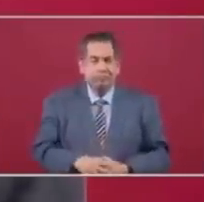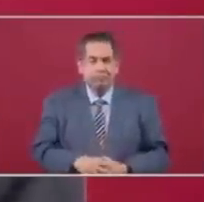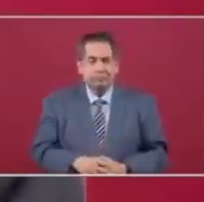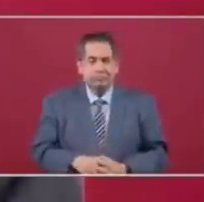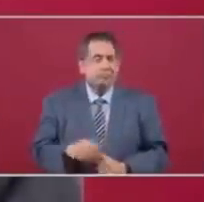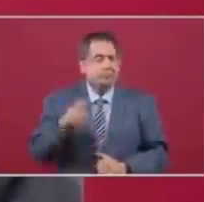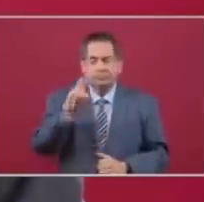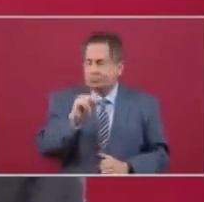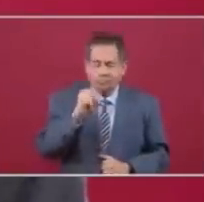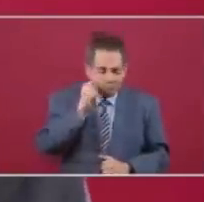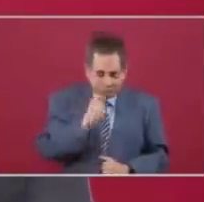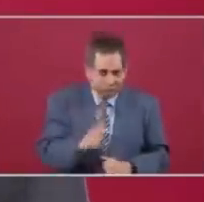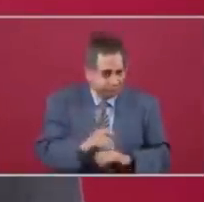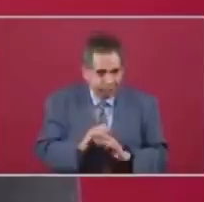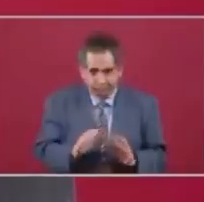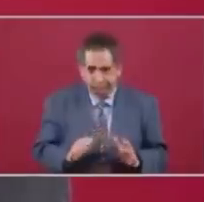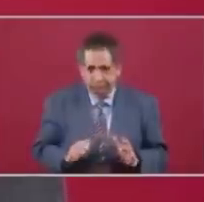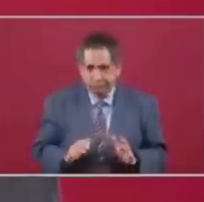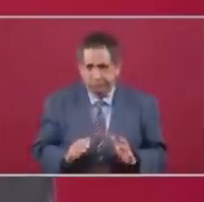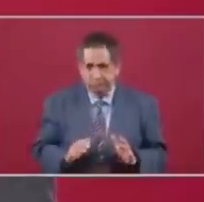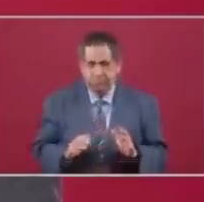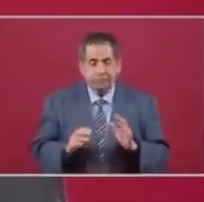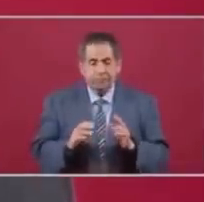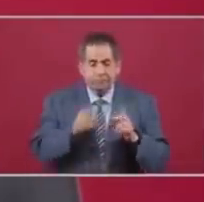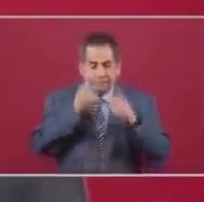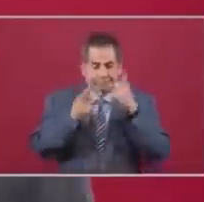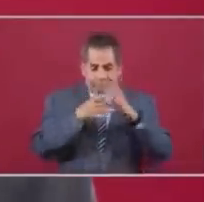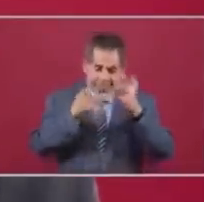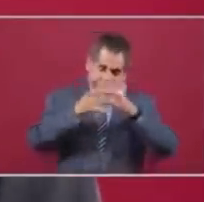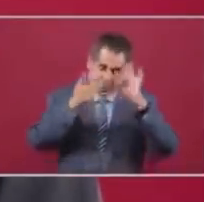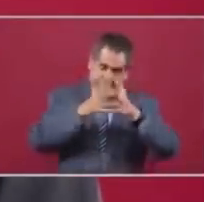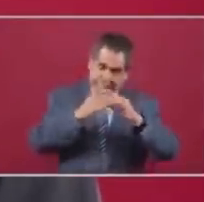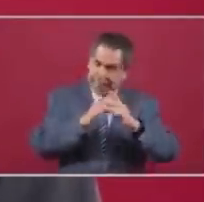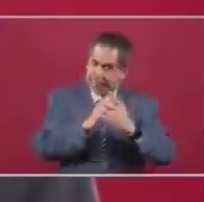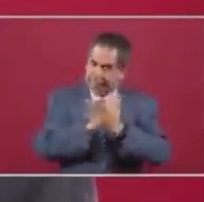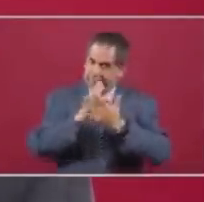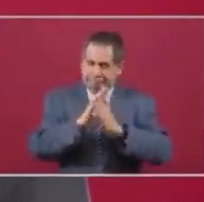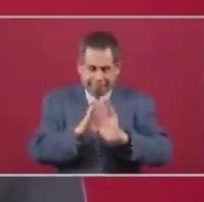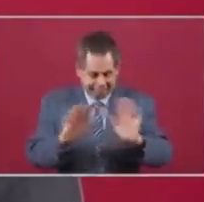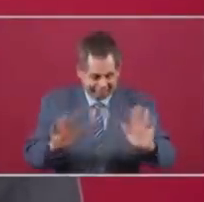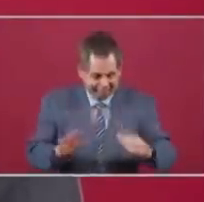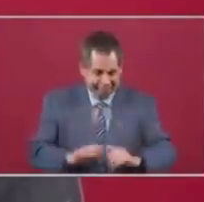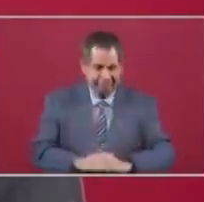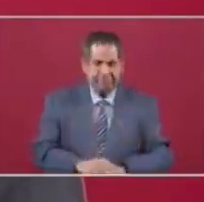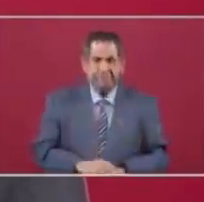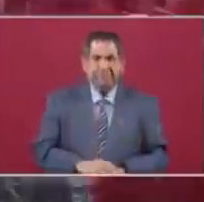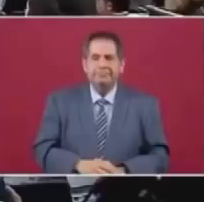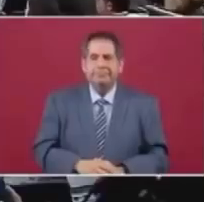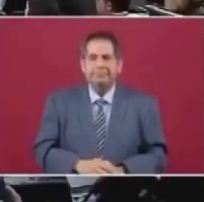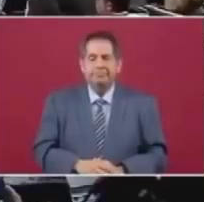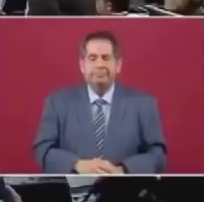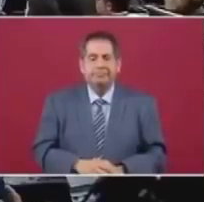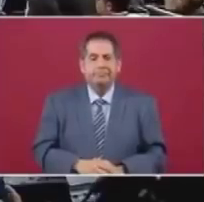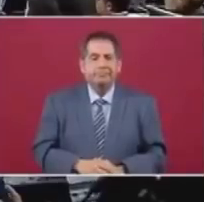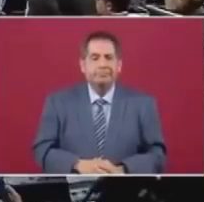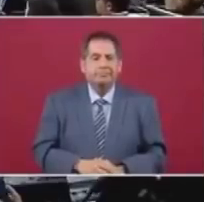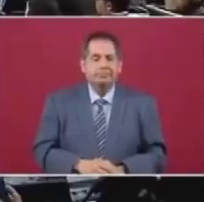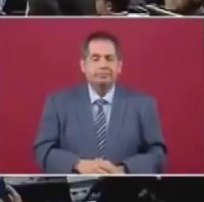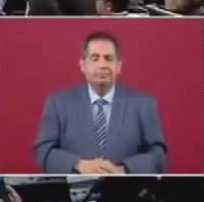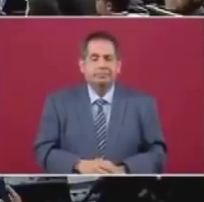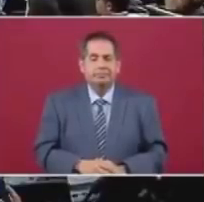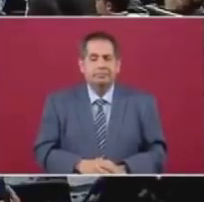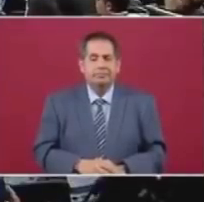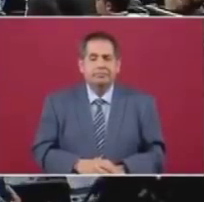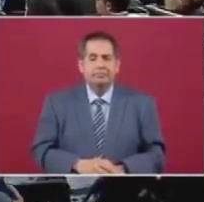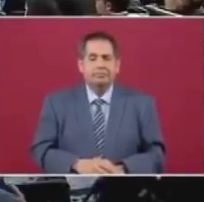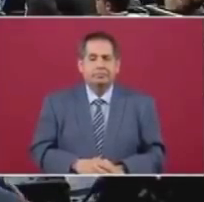Y no quiero hablar más. ¿Usted hace de la protesta de la Cancillería, el comunicado que